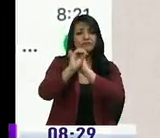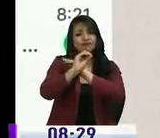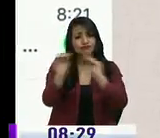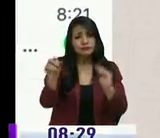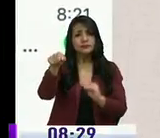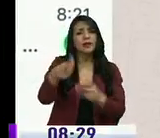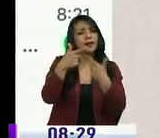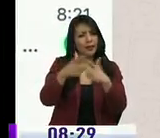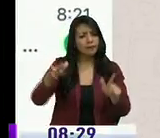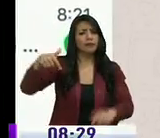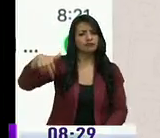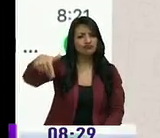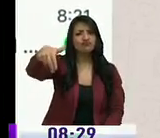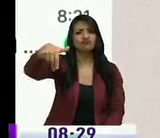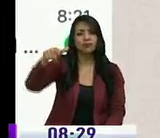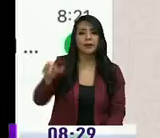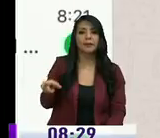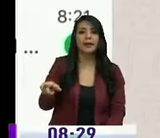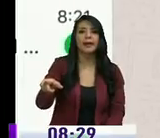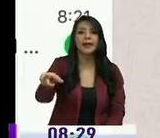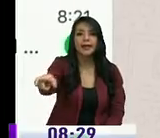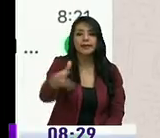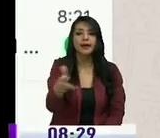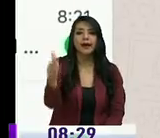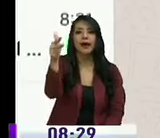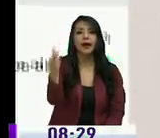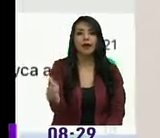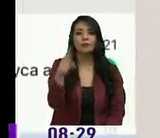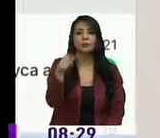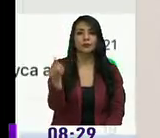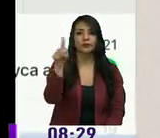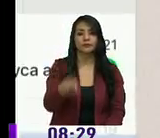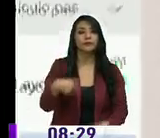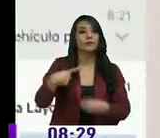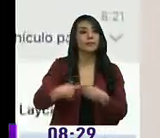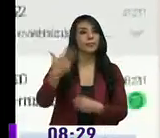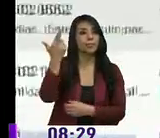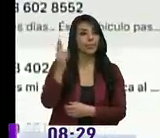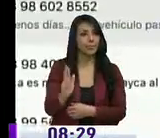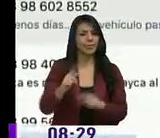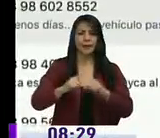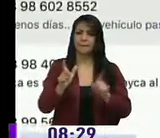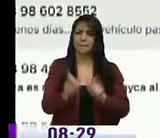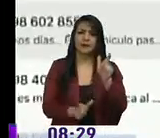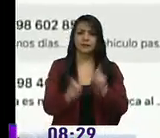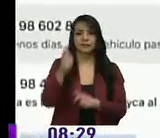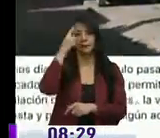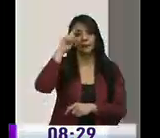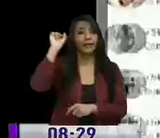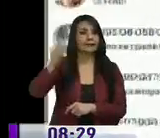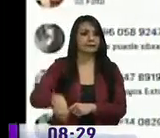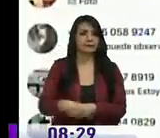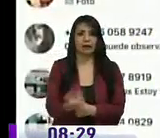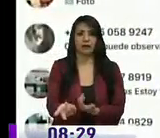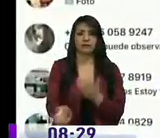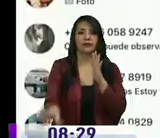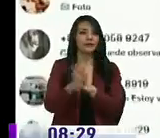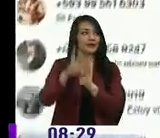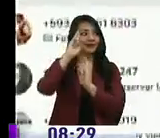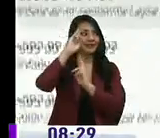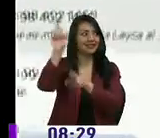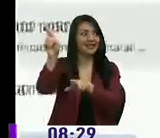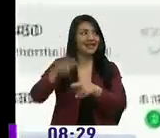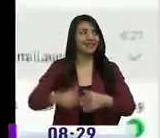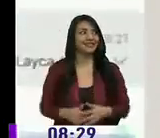tiene libre circulación en la vereda, no es para el auto, sector de Quito Sur. Hay mucha gente que piensa que puede en Quito hacer lo que le da la